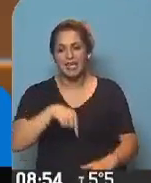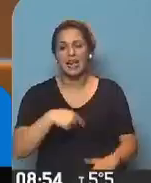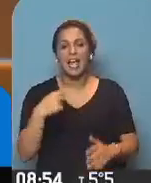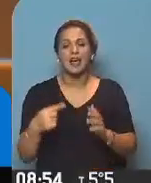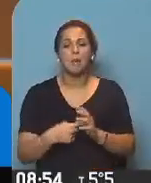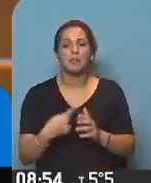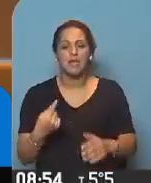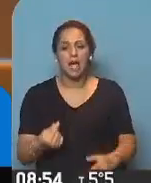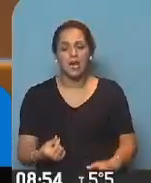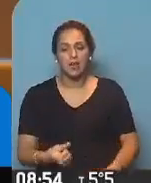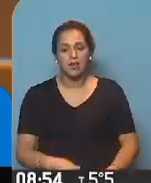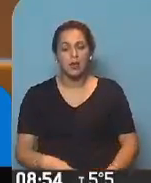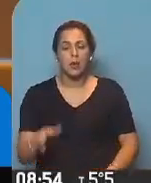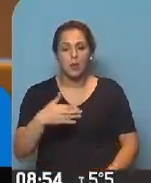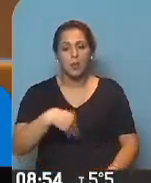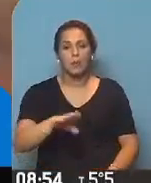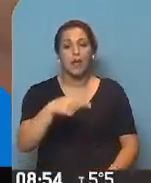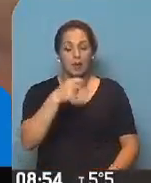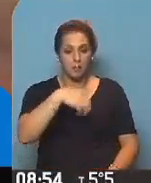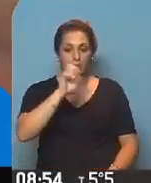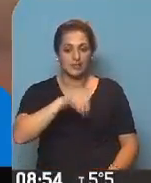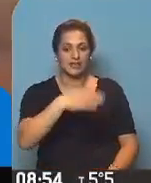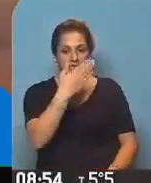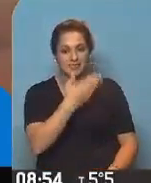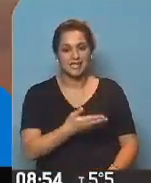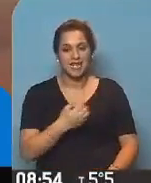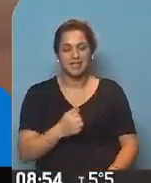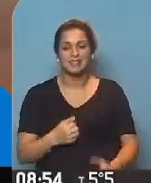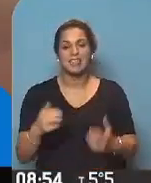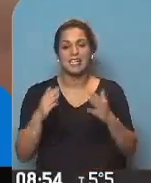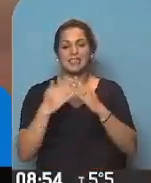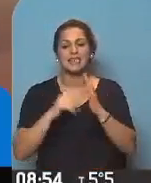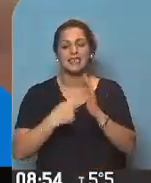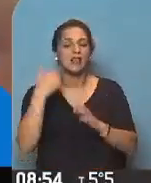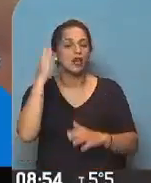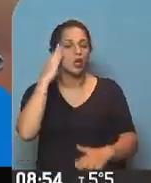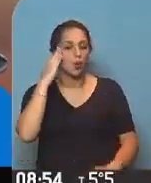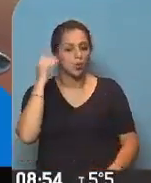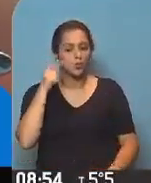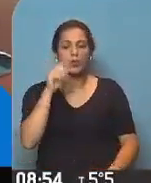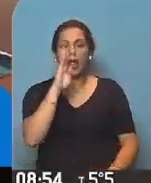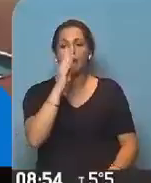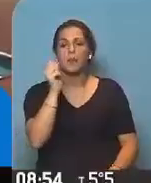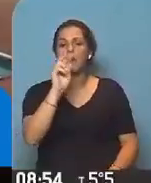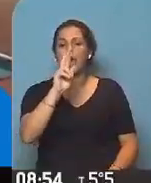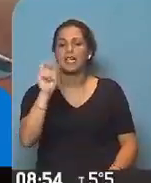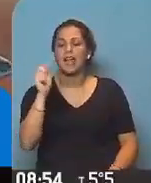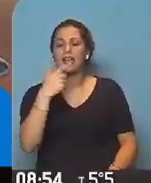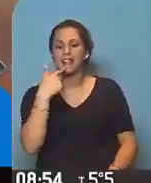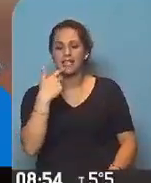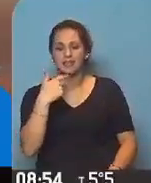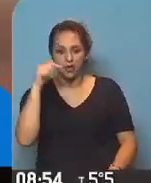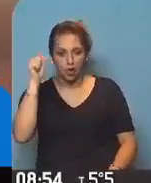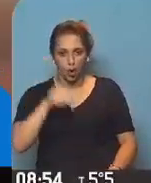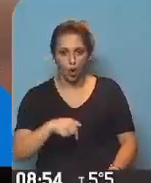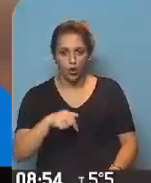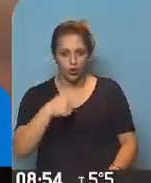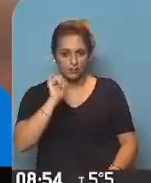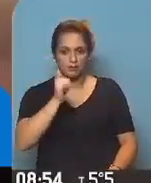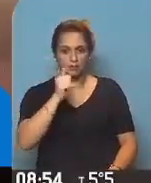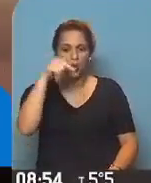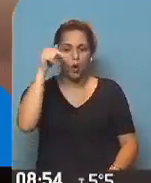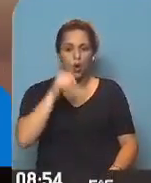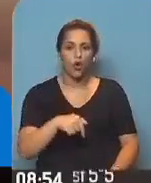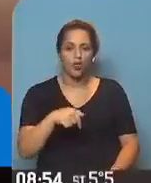federal va a contar con tu presencia en la casa central de la cultura popular en barracas hoy hoy hoy esto se